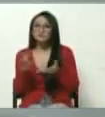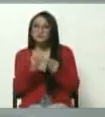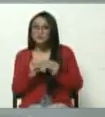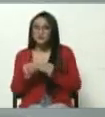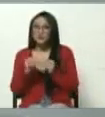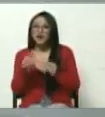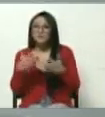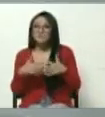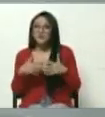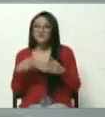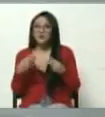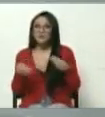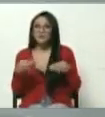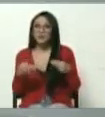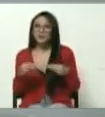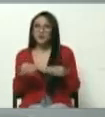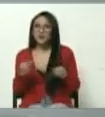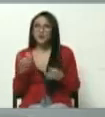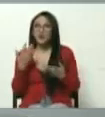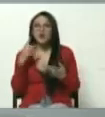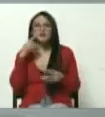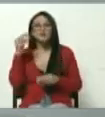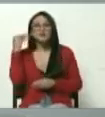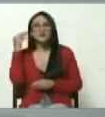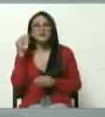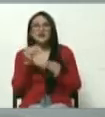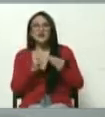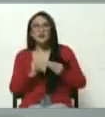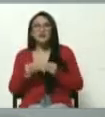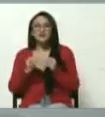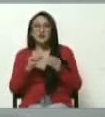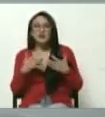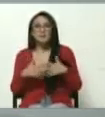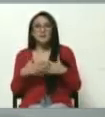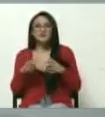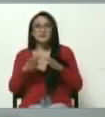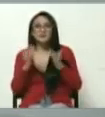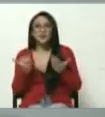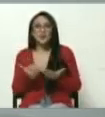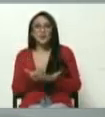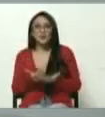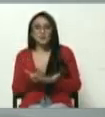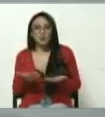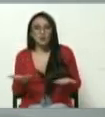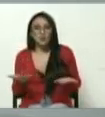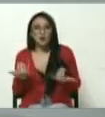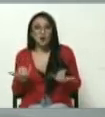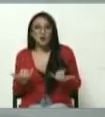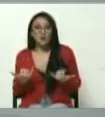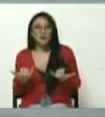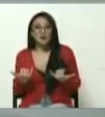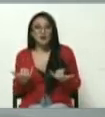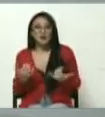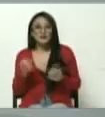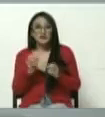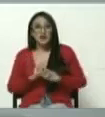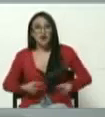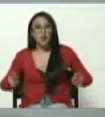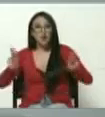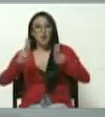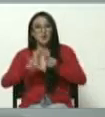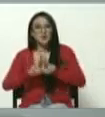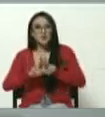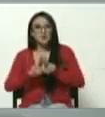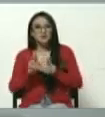de Monómeros. ¿Cuáles son las expectativas de recuperación de la empresa en un mundo incluso donde hoy por hoy, desde la ONU por ejemplo,